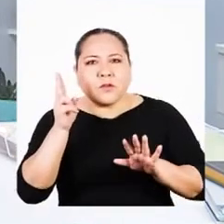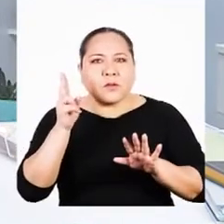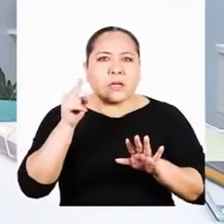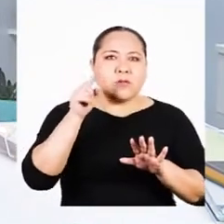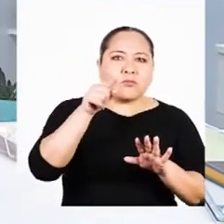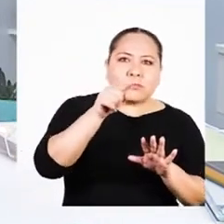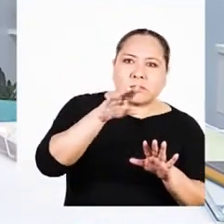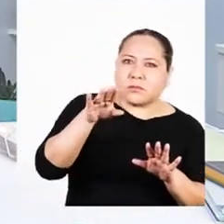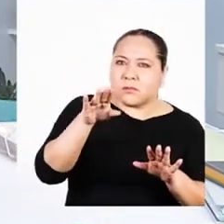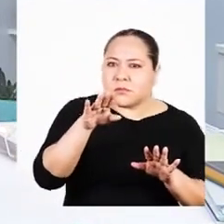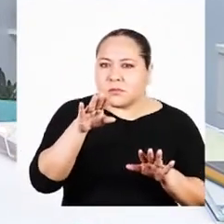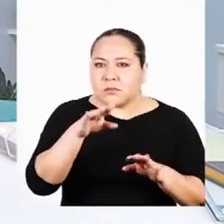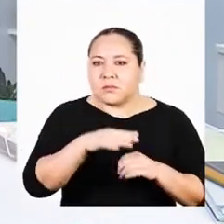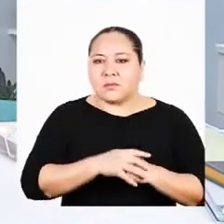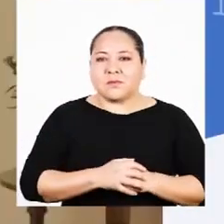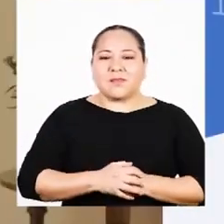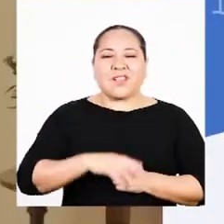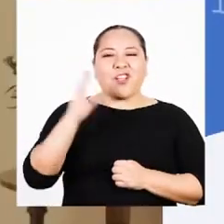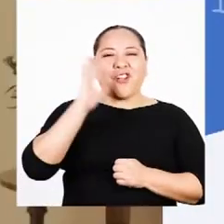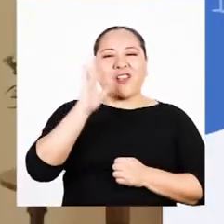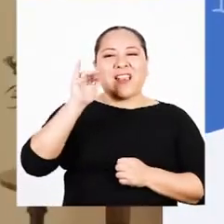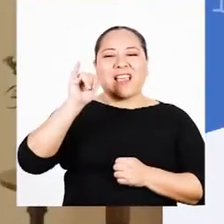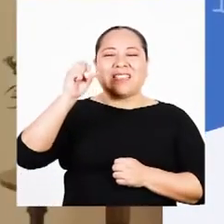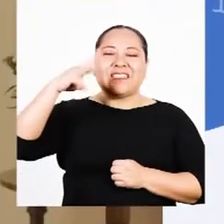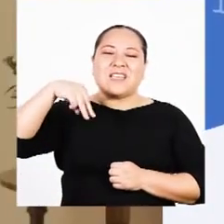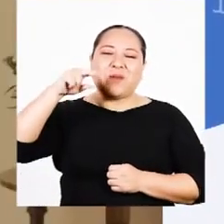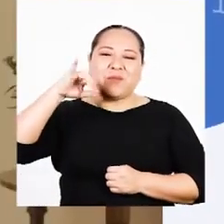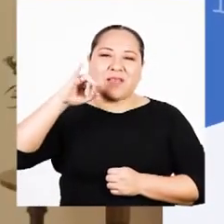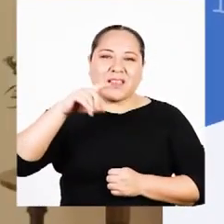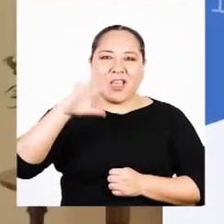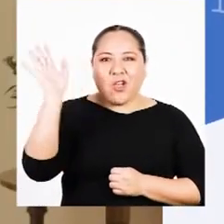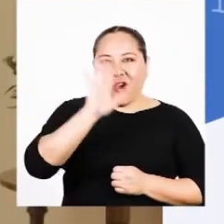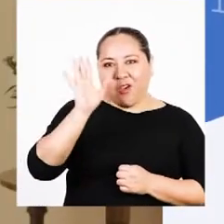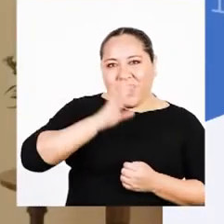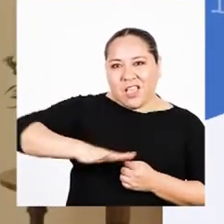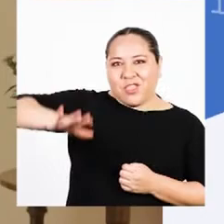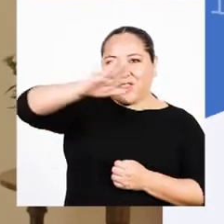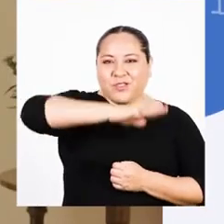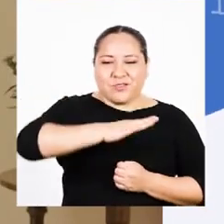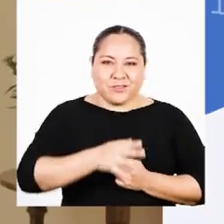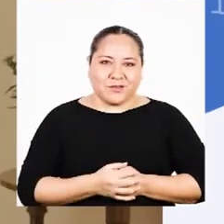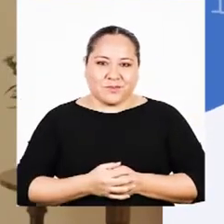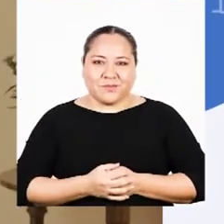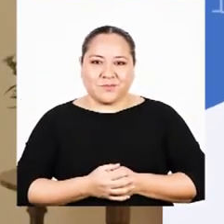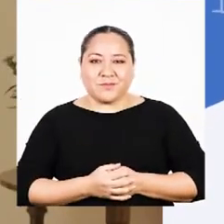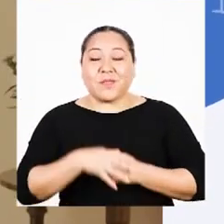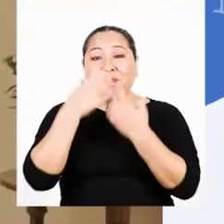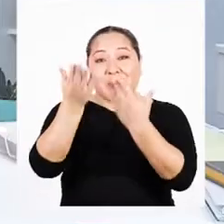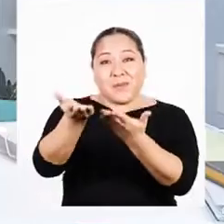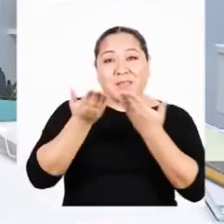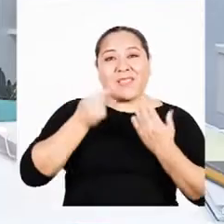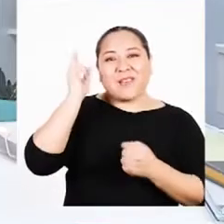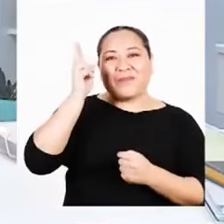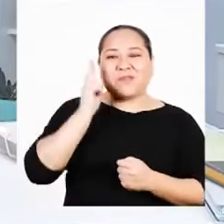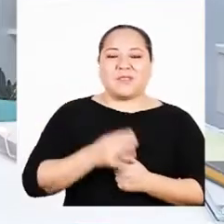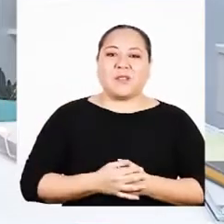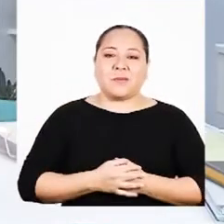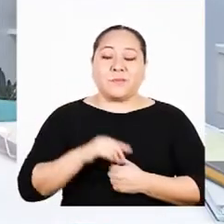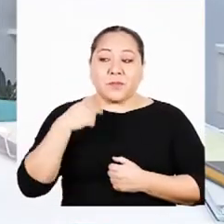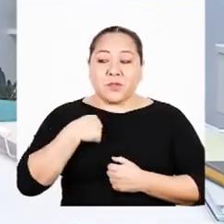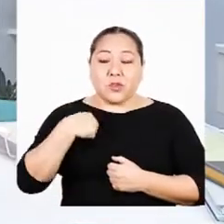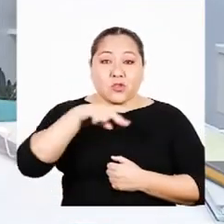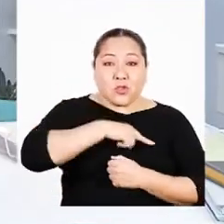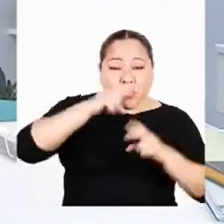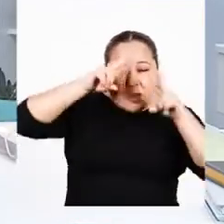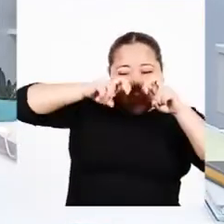Profesora, ¿está por ahí? Hola Yamile, hola a todas y todos. Bienvenida,